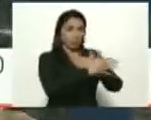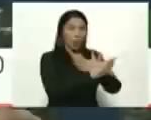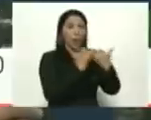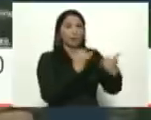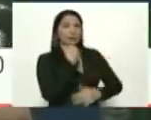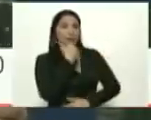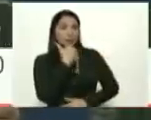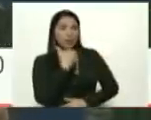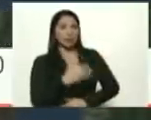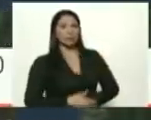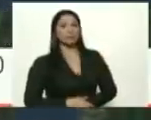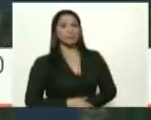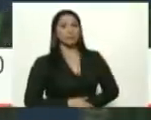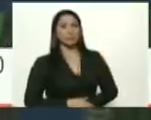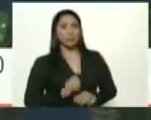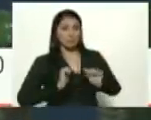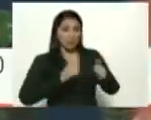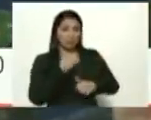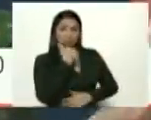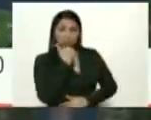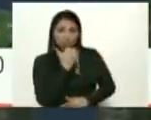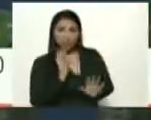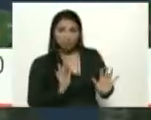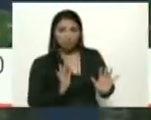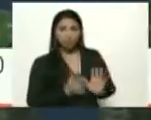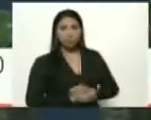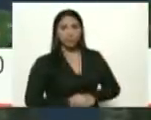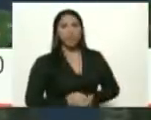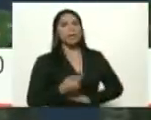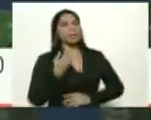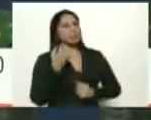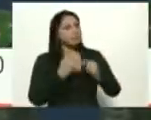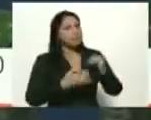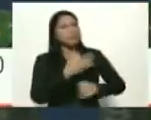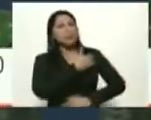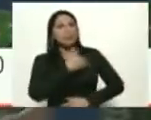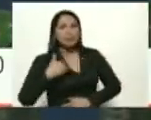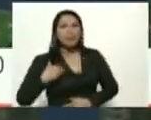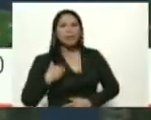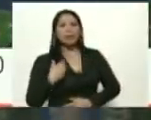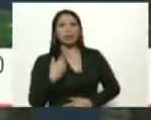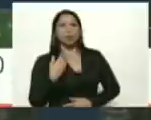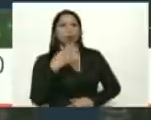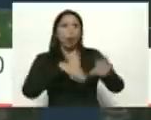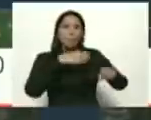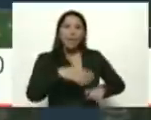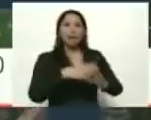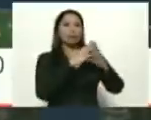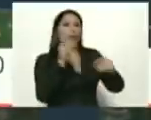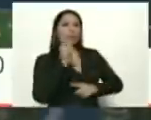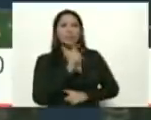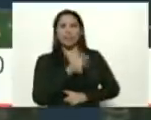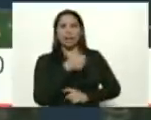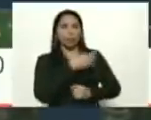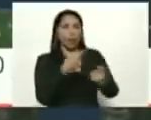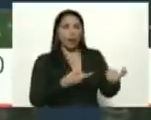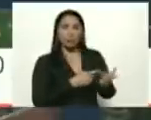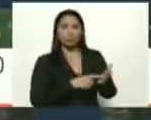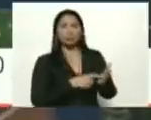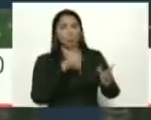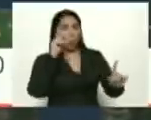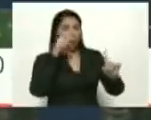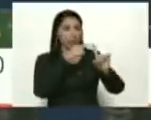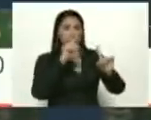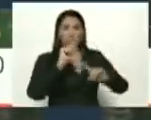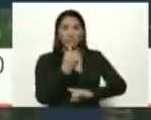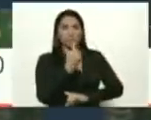el ciclo que está próximo a comenzar, y bueno, esperamos terminar de comprar todo lo requerido para eso. Nuestro objetivo principal